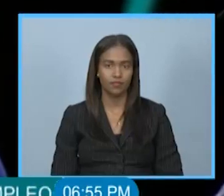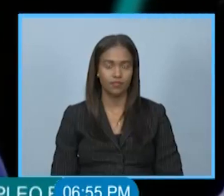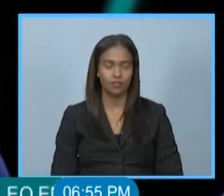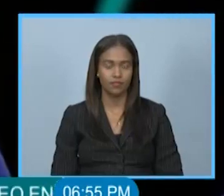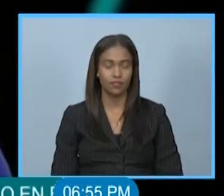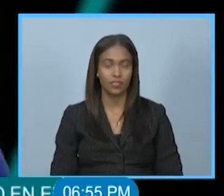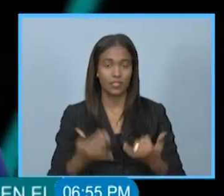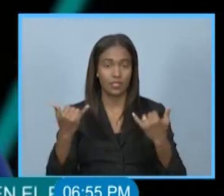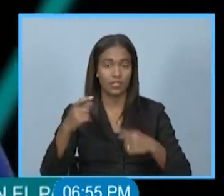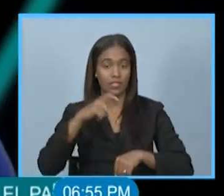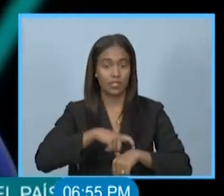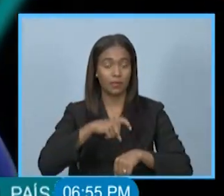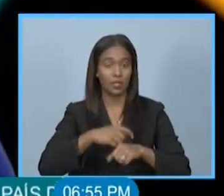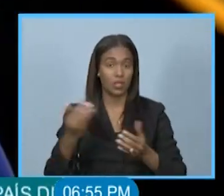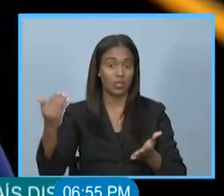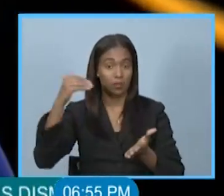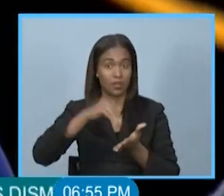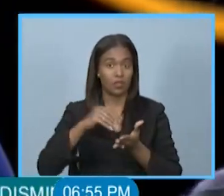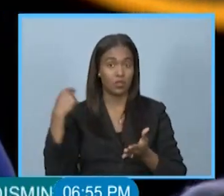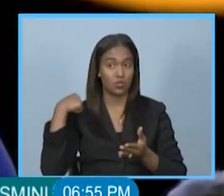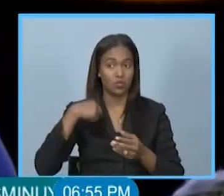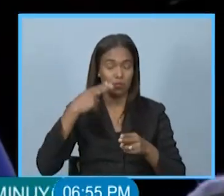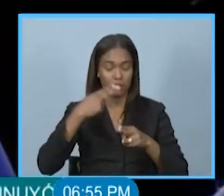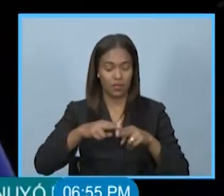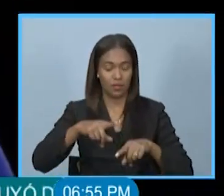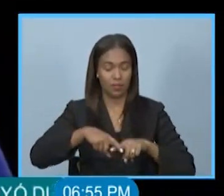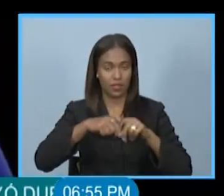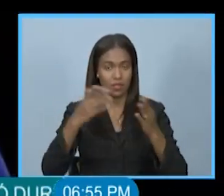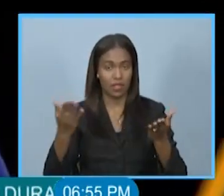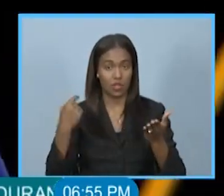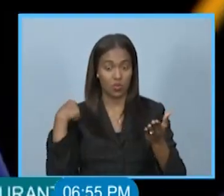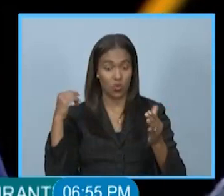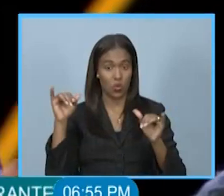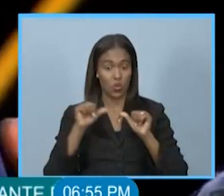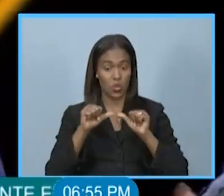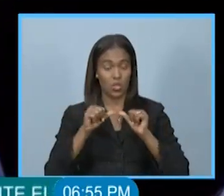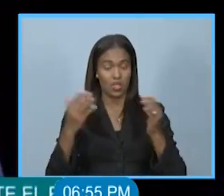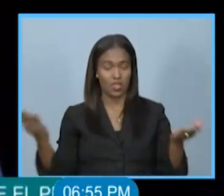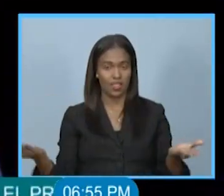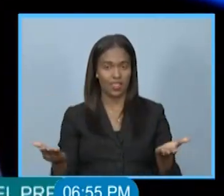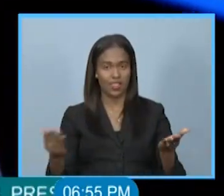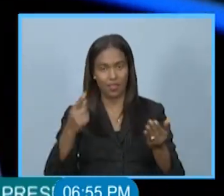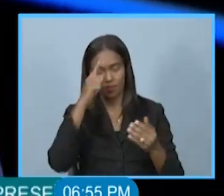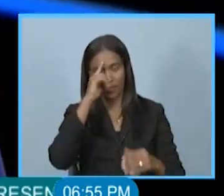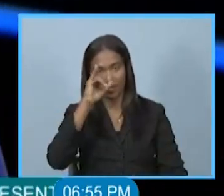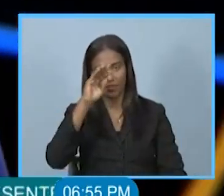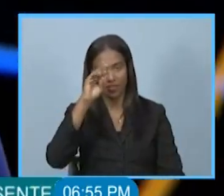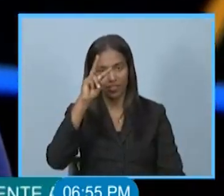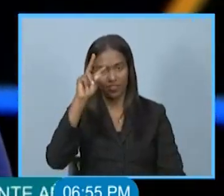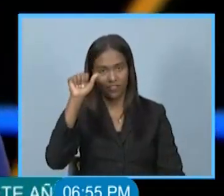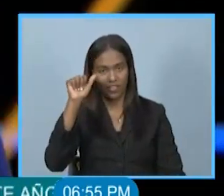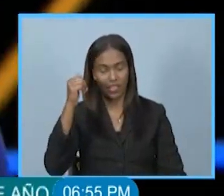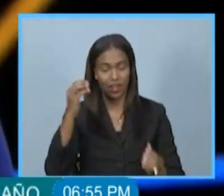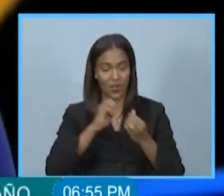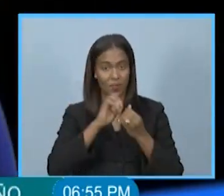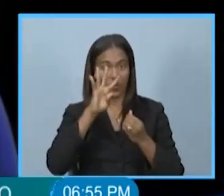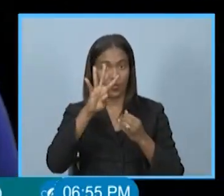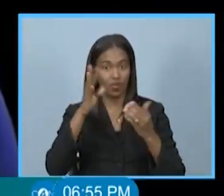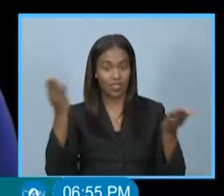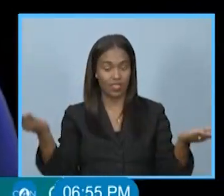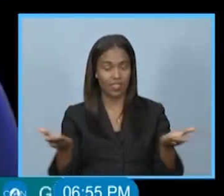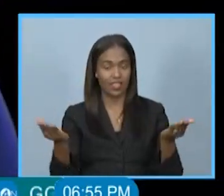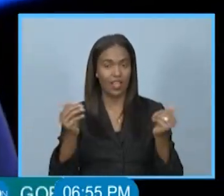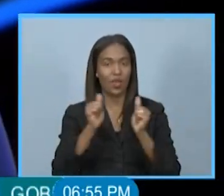amigos es momento de nuevamente hacer una breve pausa yo continúo aquí en el marco de imaginativa en su cuarta